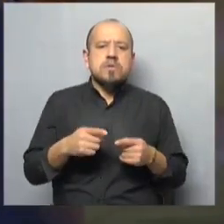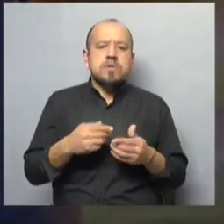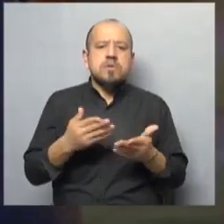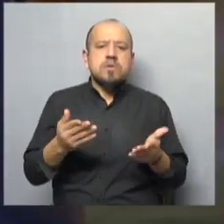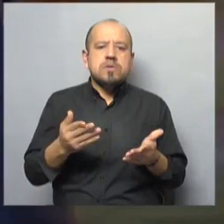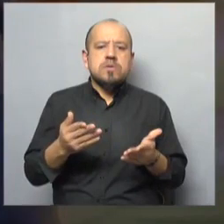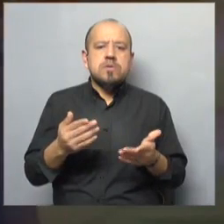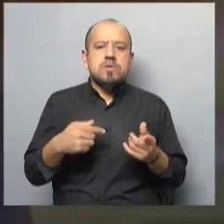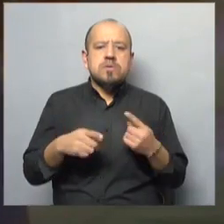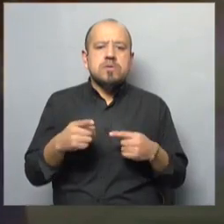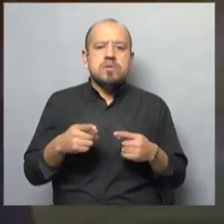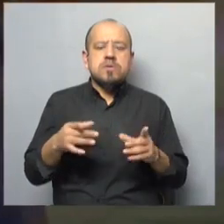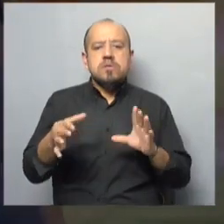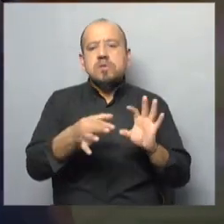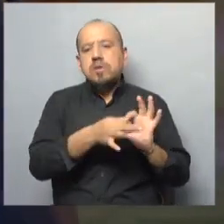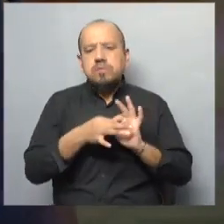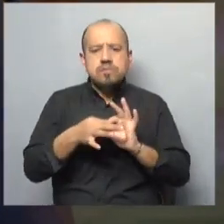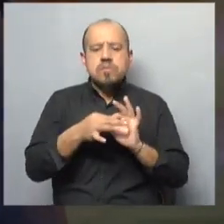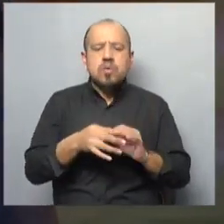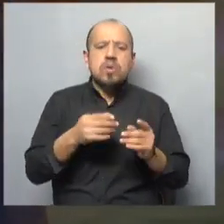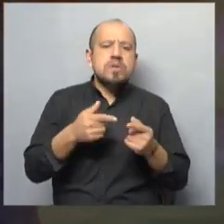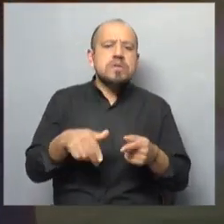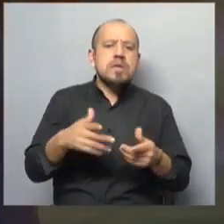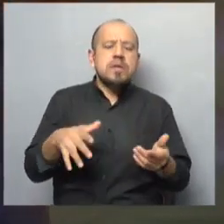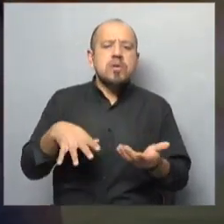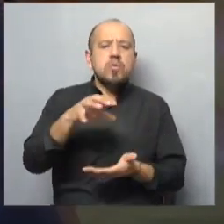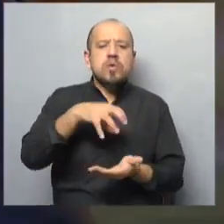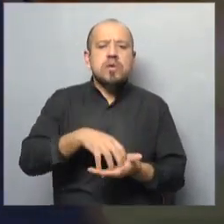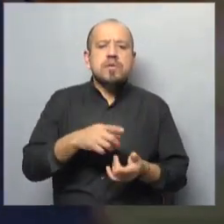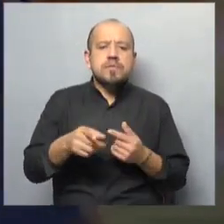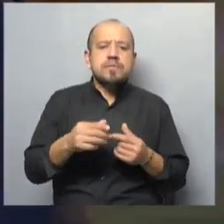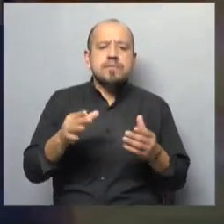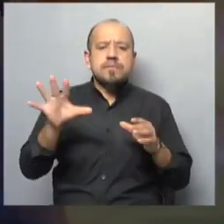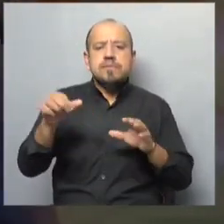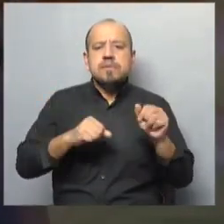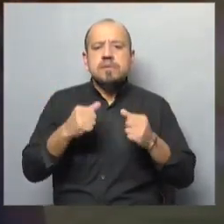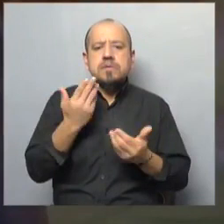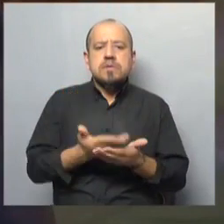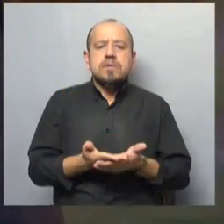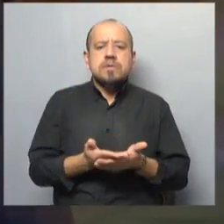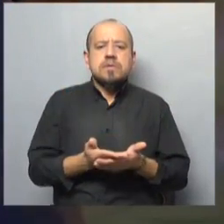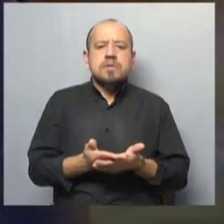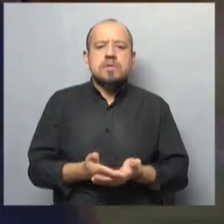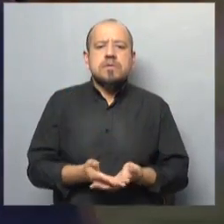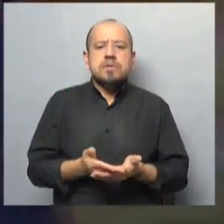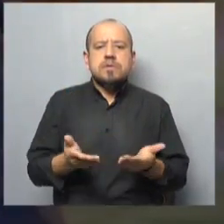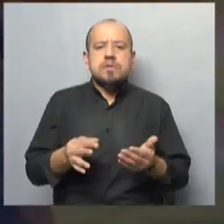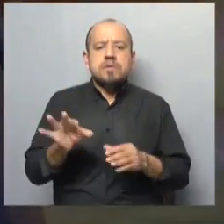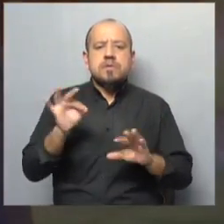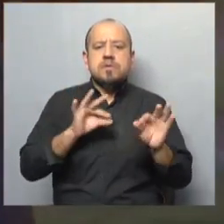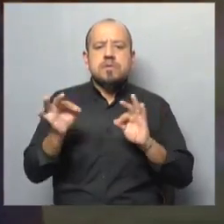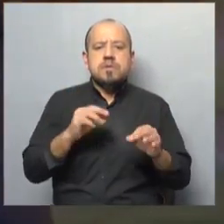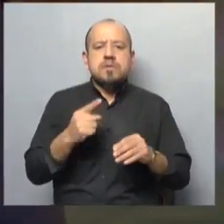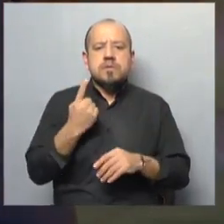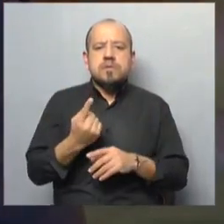imaginario colectivo que los une. Y de esa forma van a traer una cantidad de propuestas nosotros vamos a seleccionar